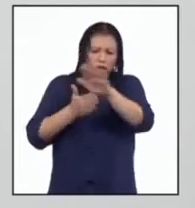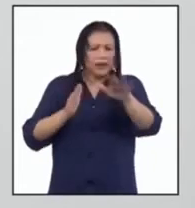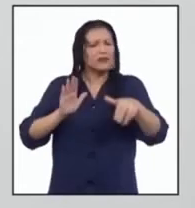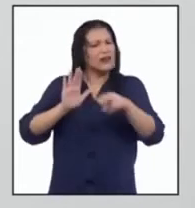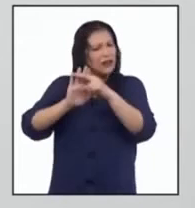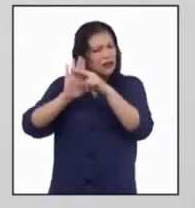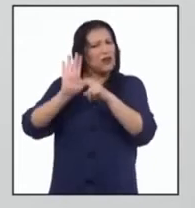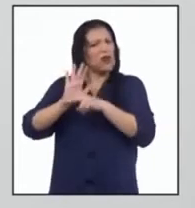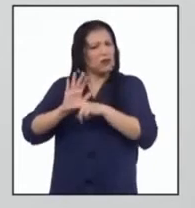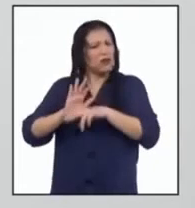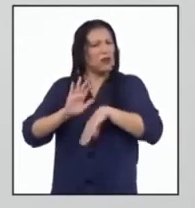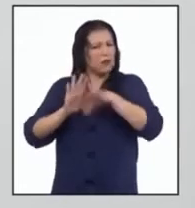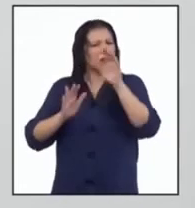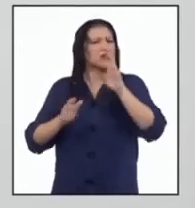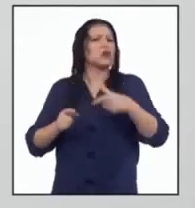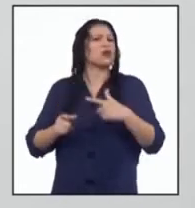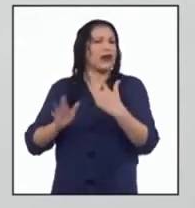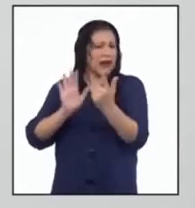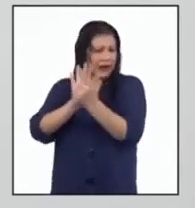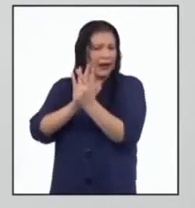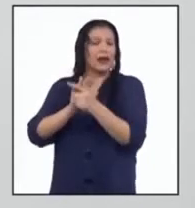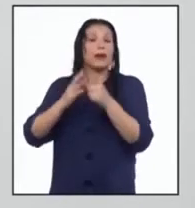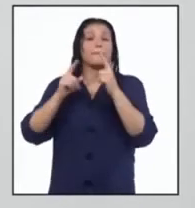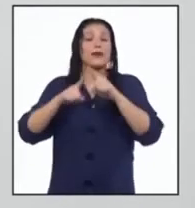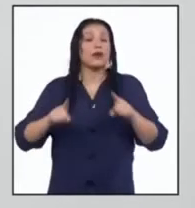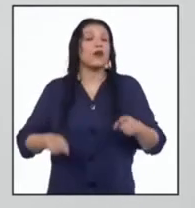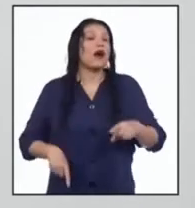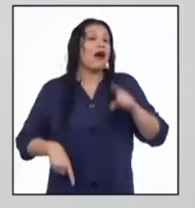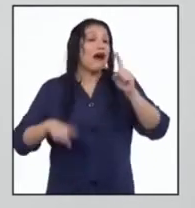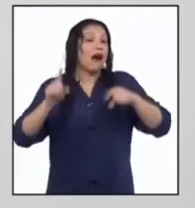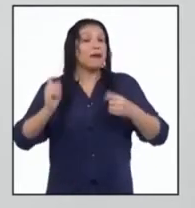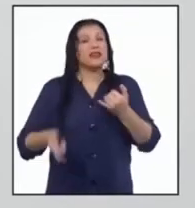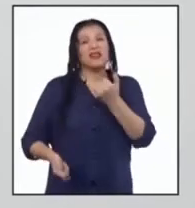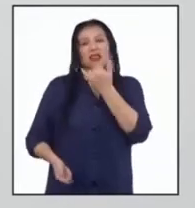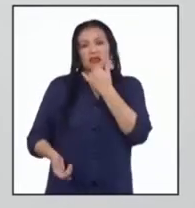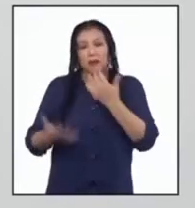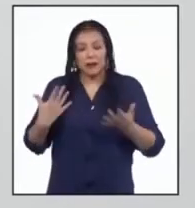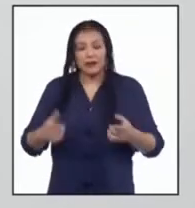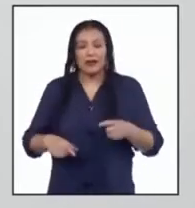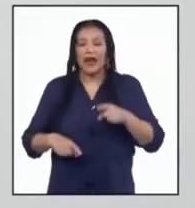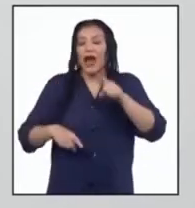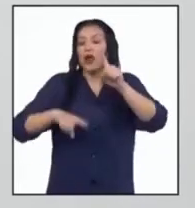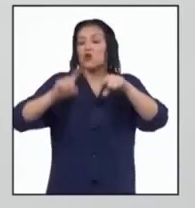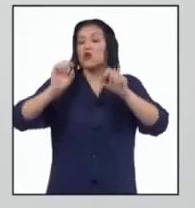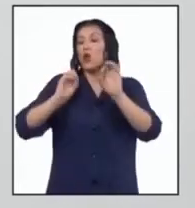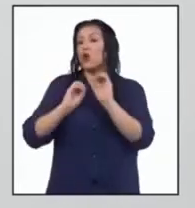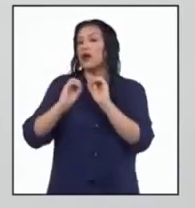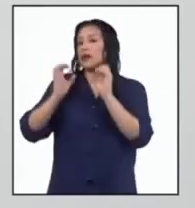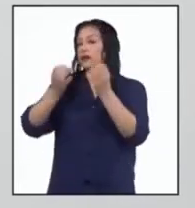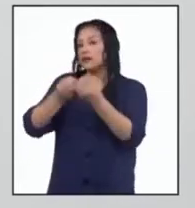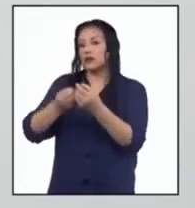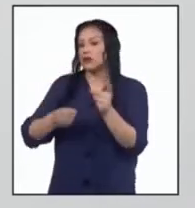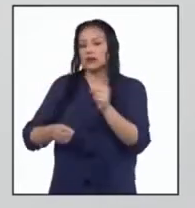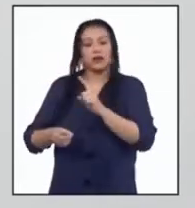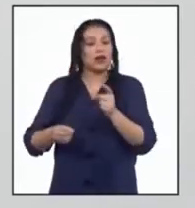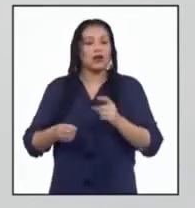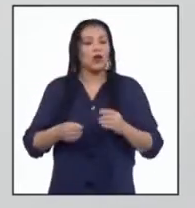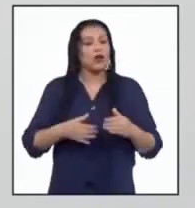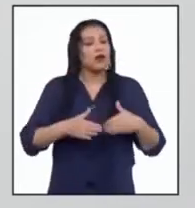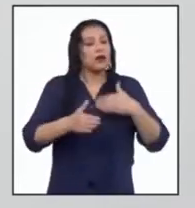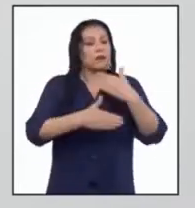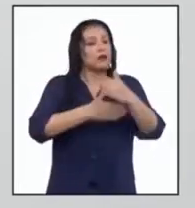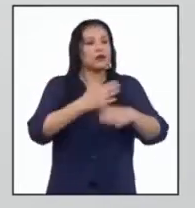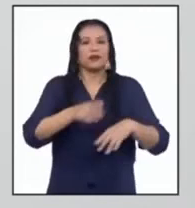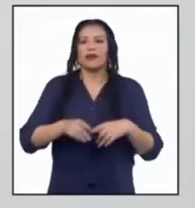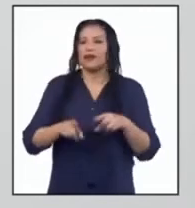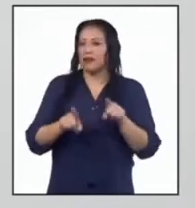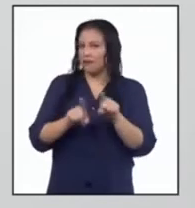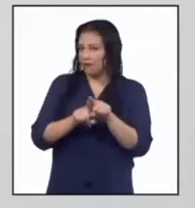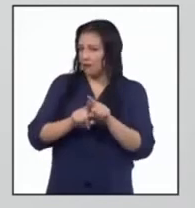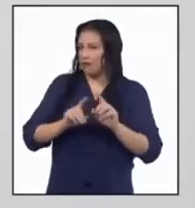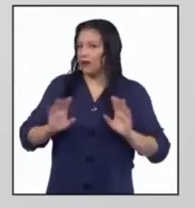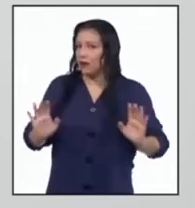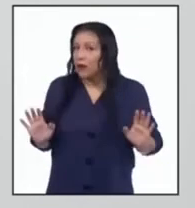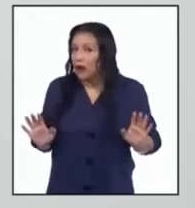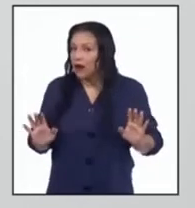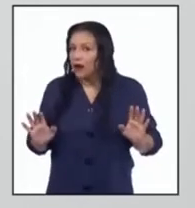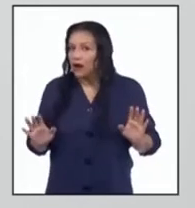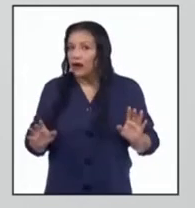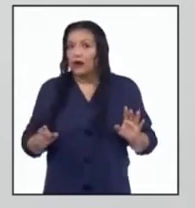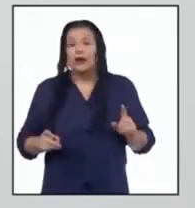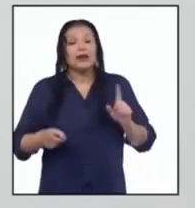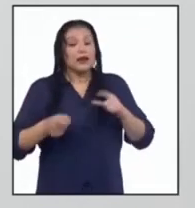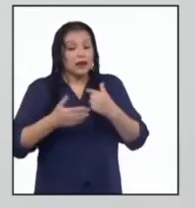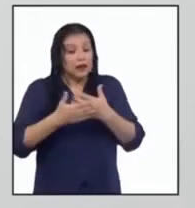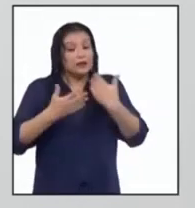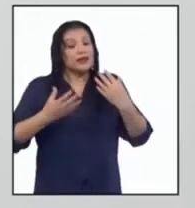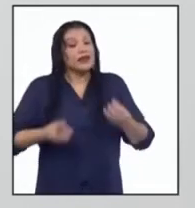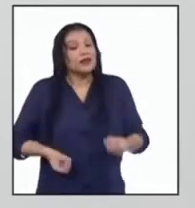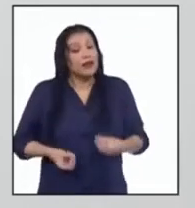son. Lo que puede suceder es que existen instituciones que no proceden de la misma manera, a pesar de que se